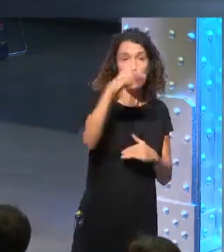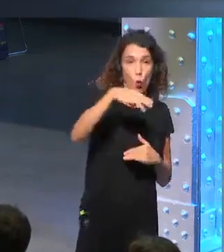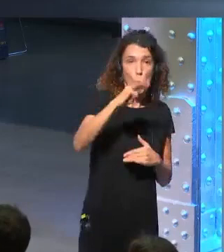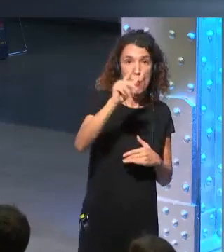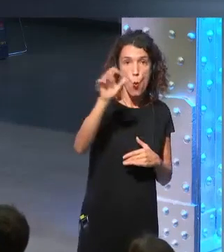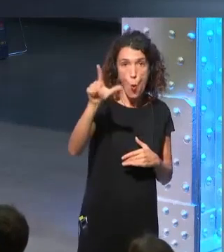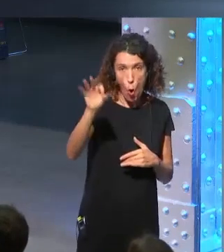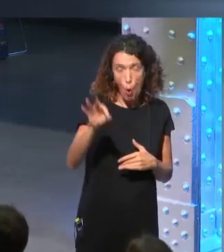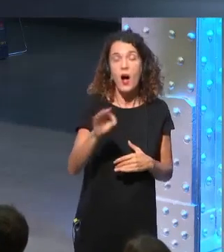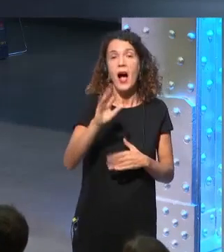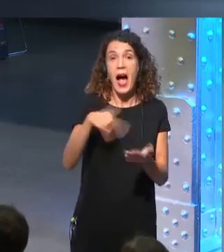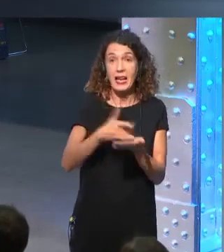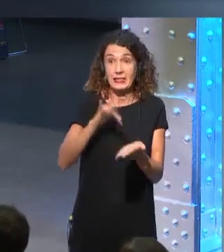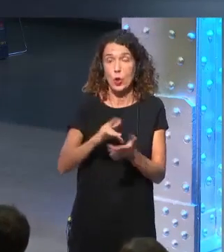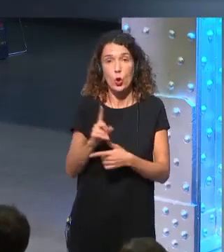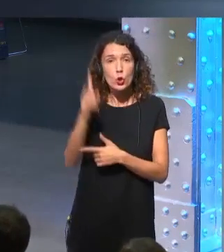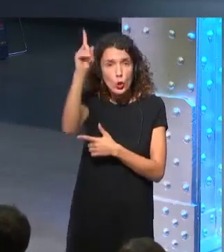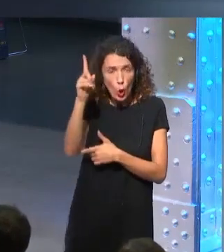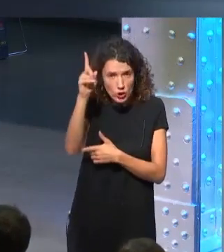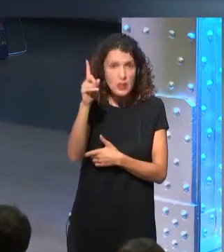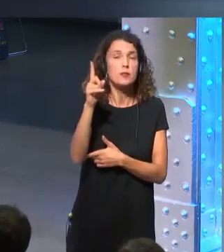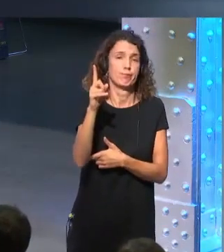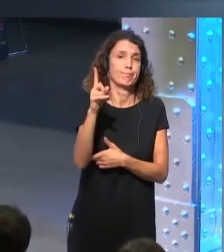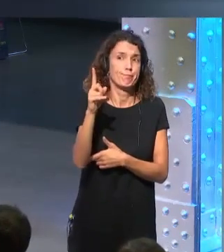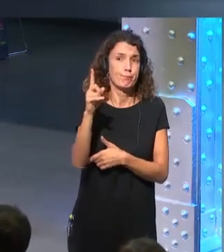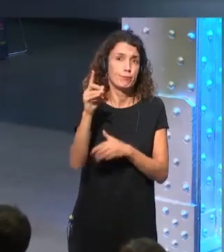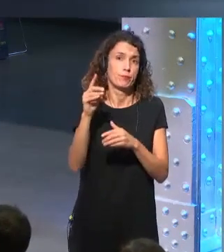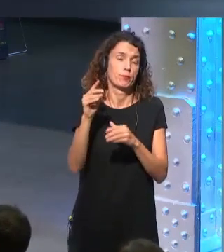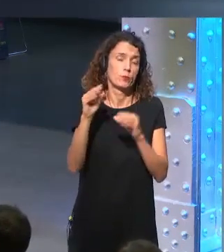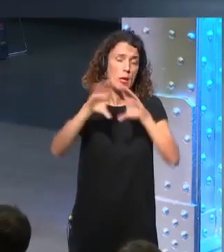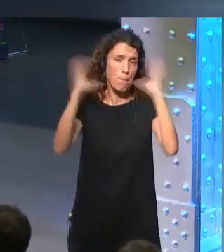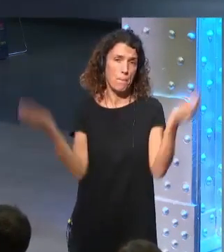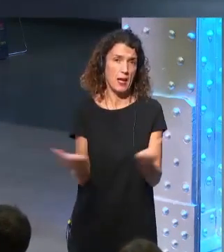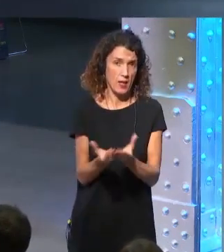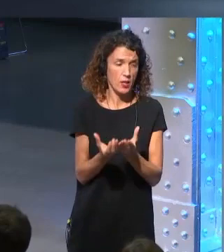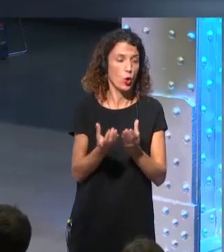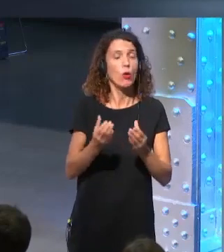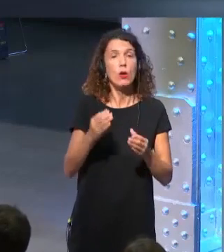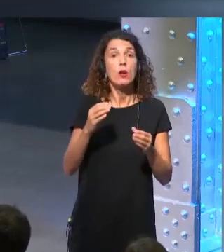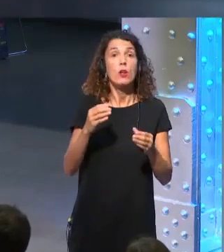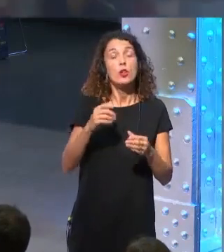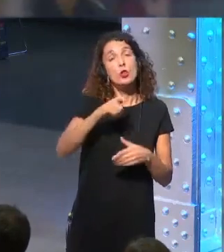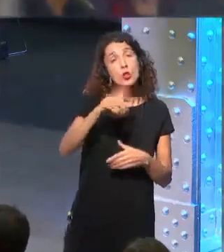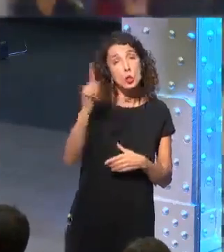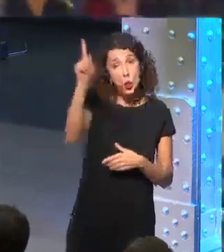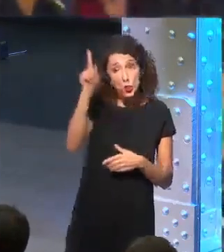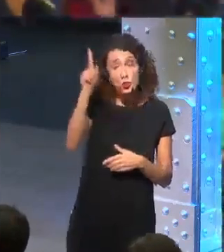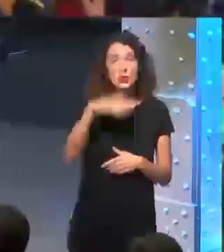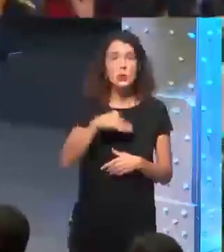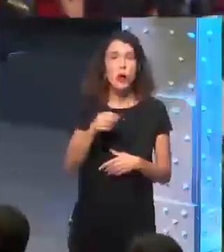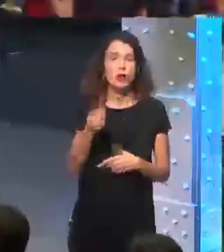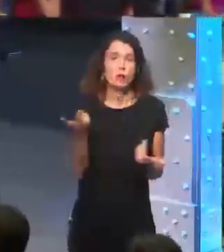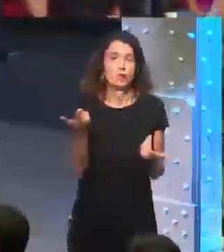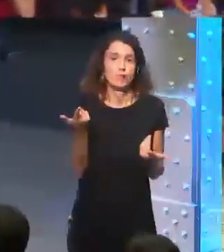la llegada de dioses ubicuos propios del imperio universal, en el que los dioses dejan de ser